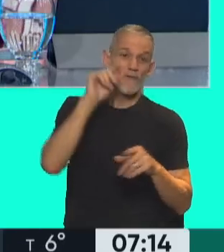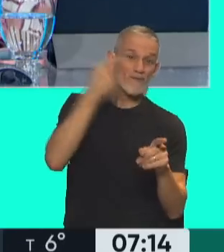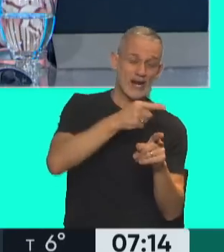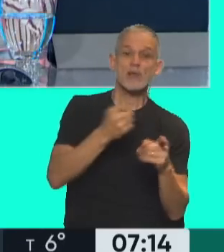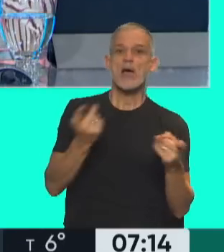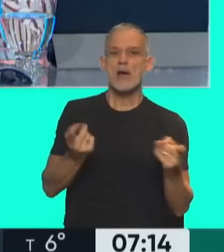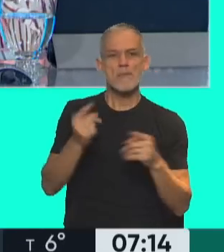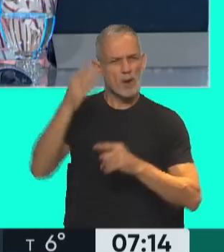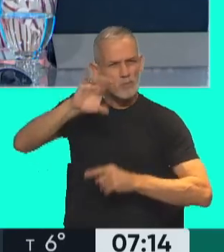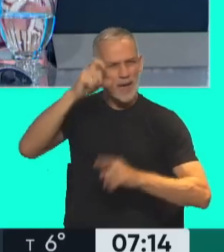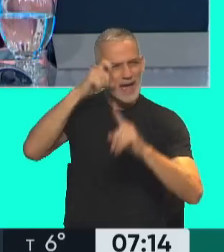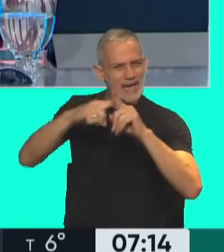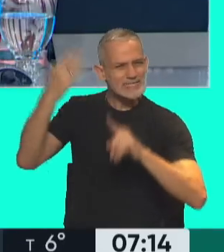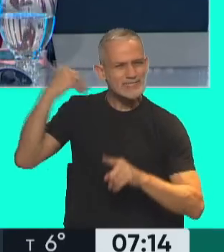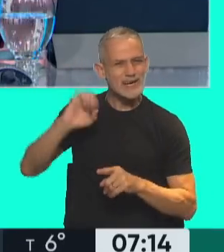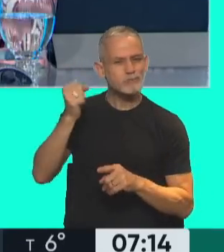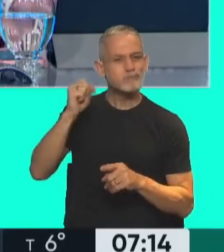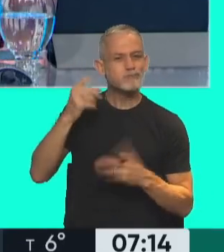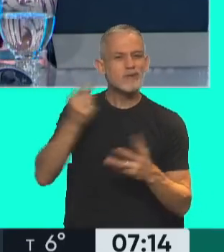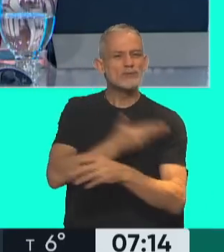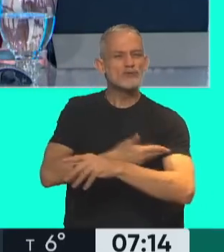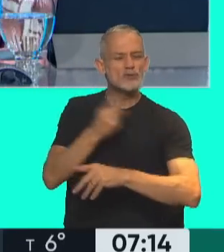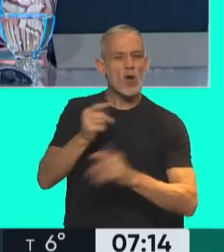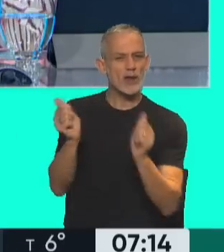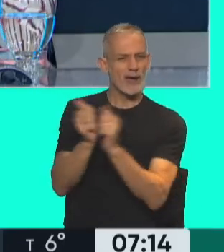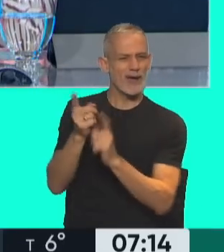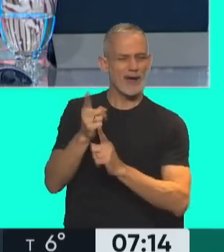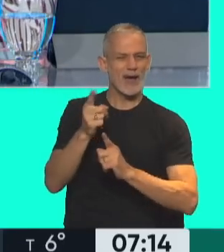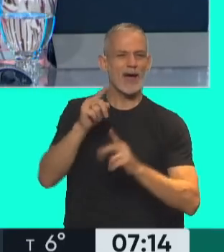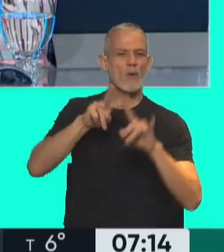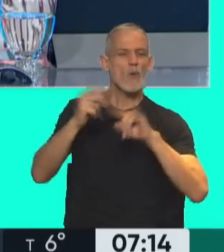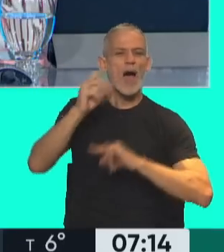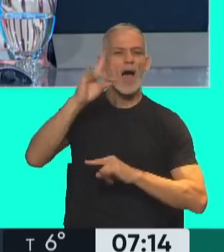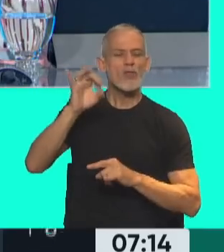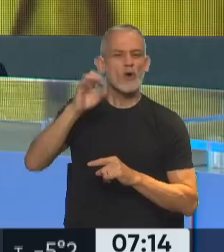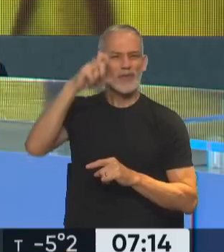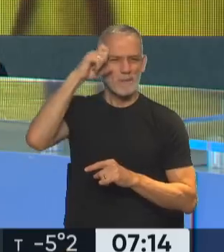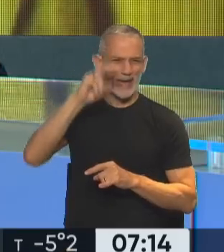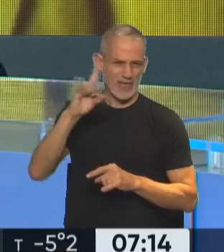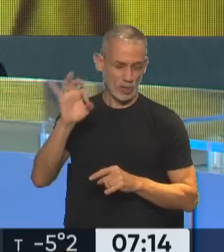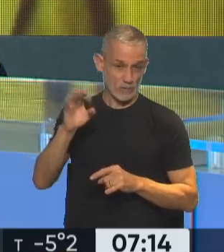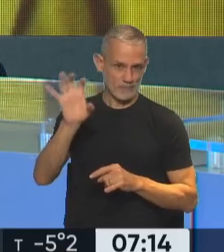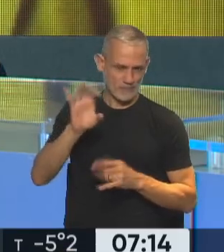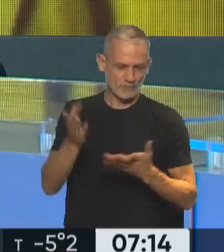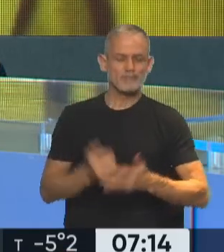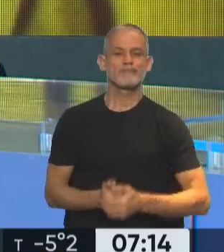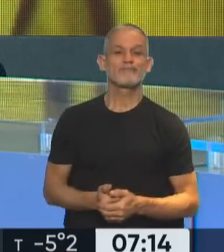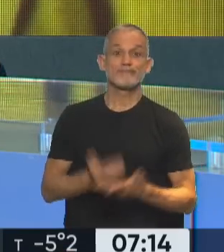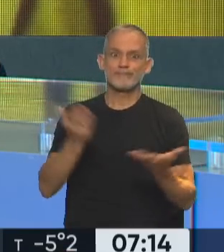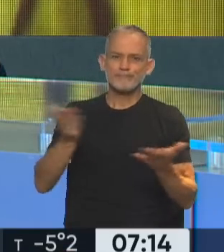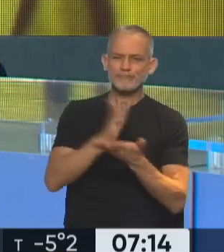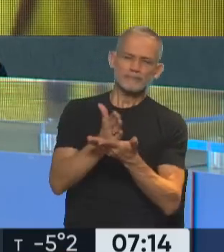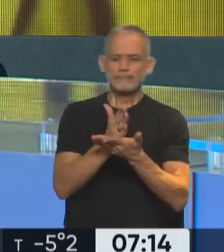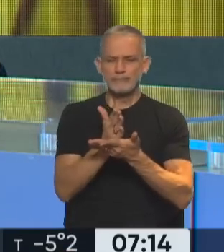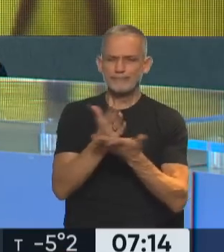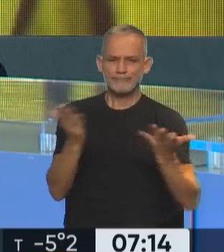también estuvo entonces con la gestión de Daniel Scioli y muy cercana a Guado de Pedro. Hablábamos de una mediadora, si se quiere, en la